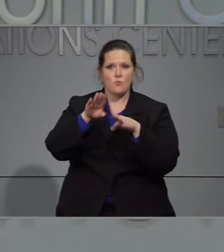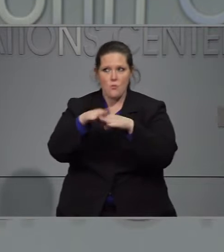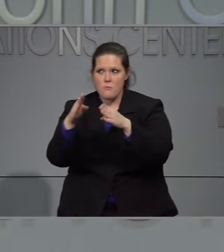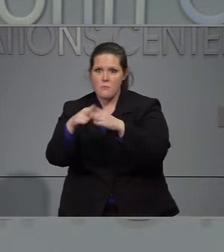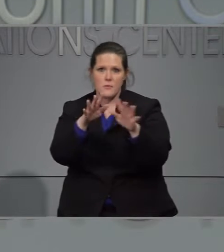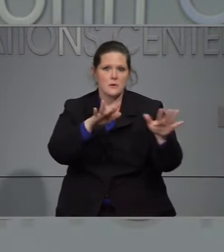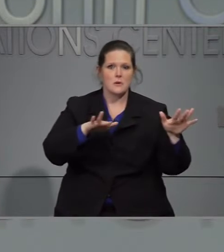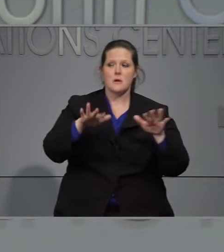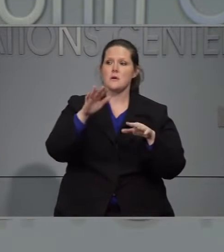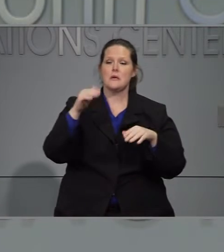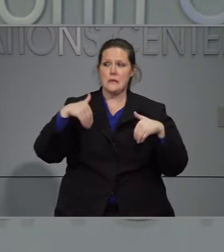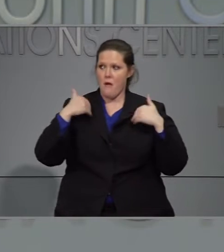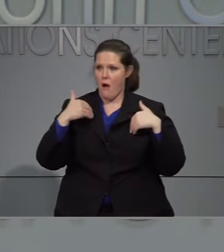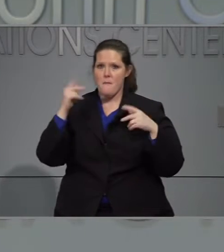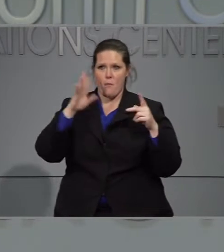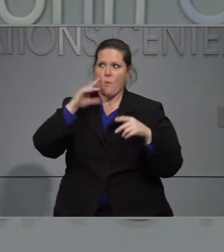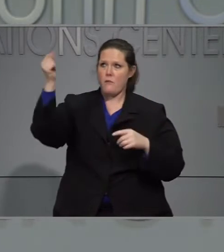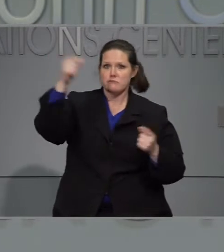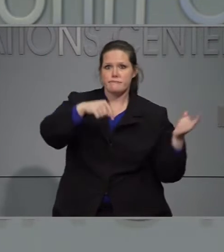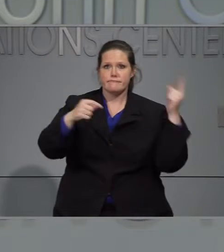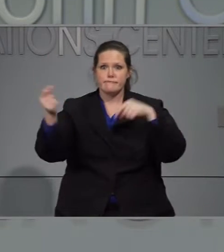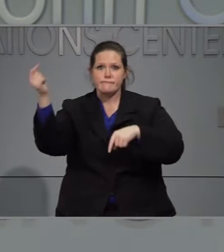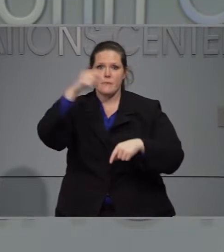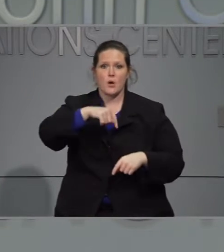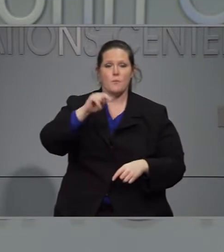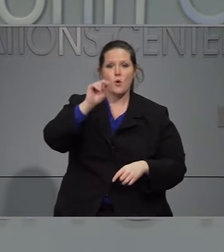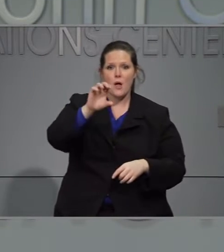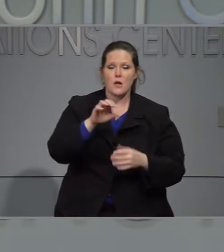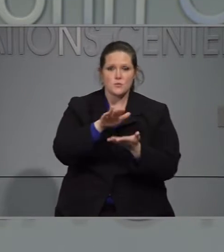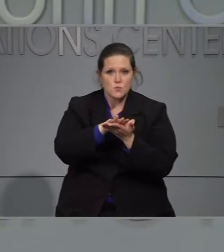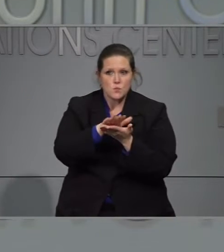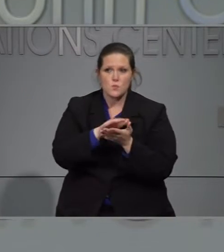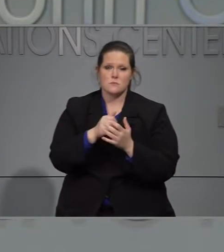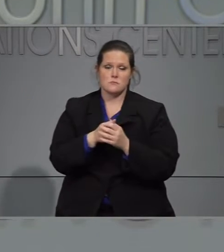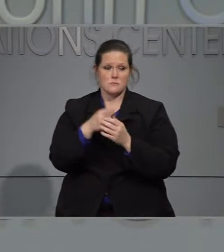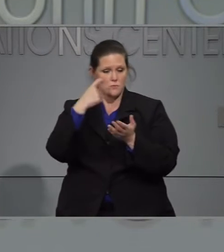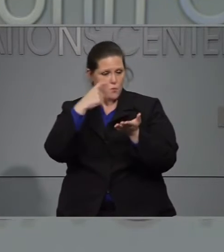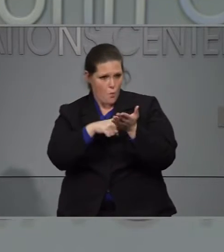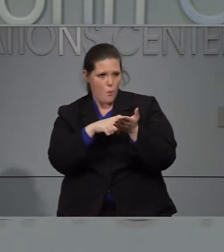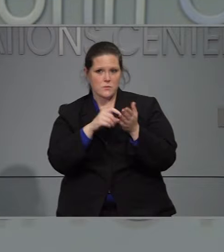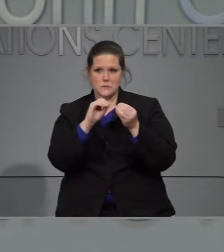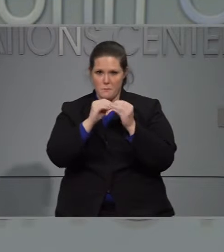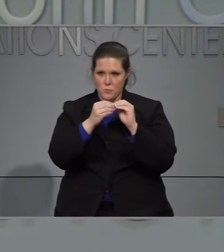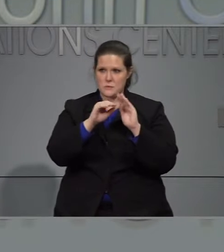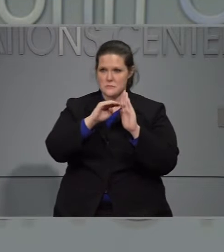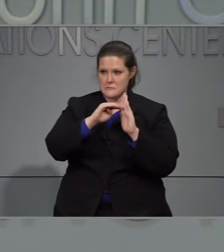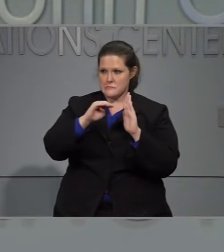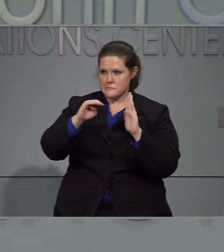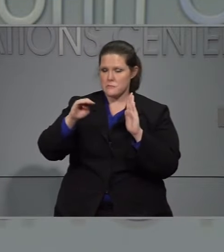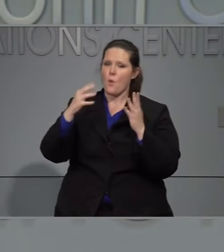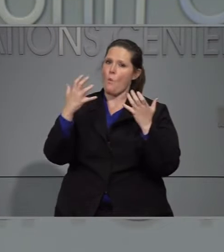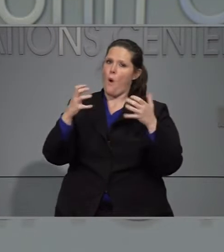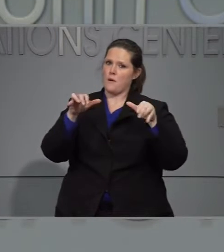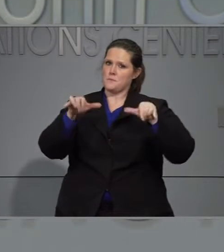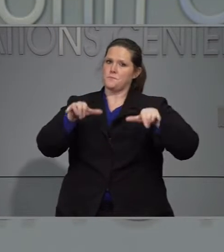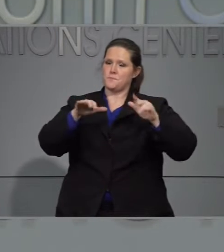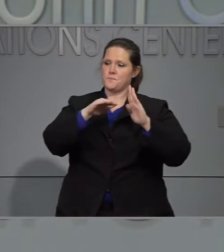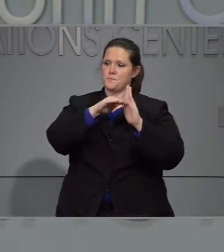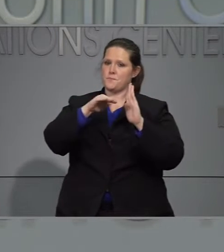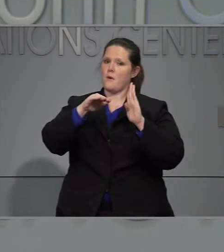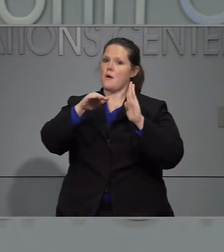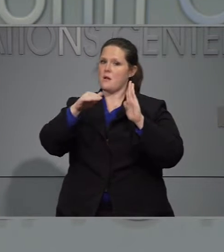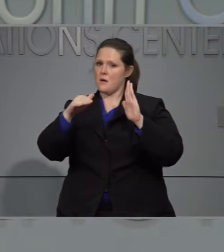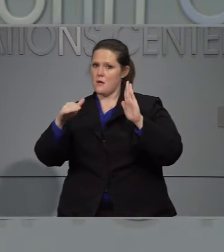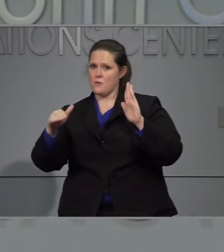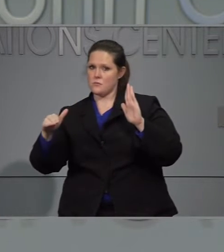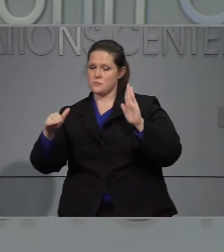aumentan el número de casos entre los jóvenes y la prevención es crítica para reducir la propagación. Nosotros sabemos que esta